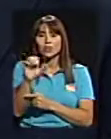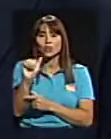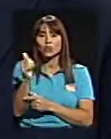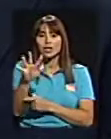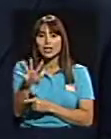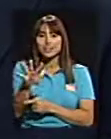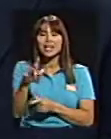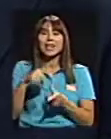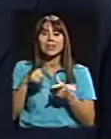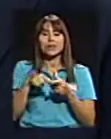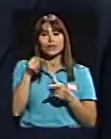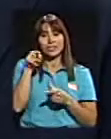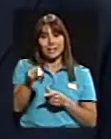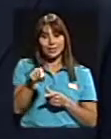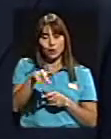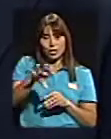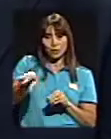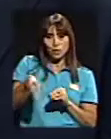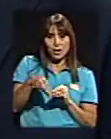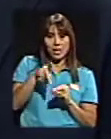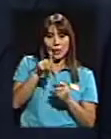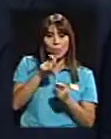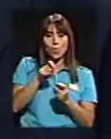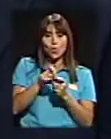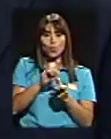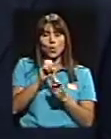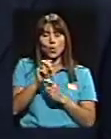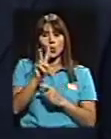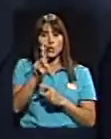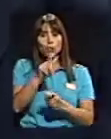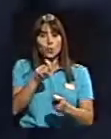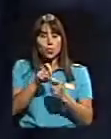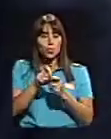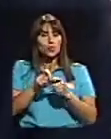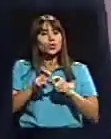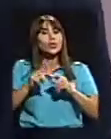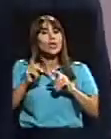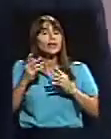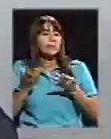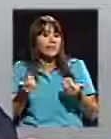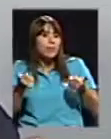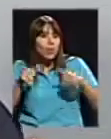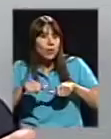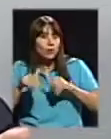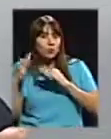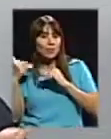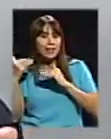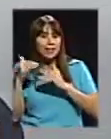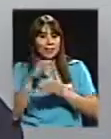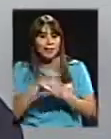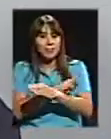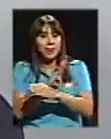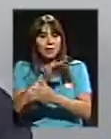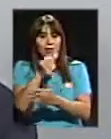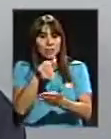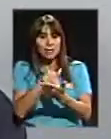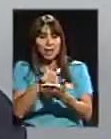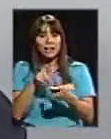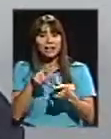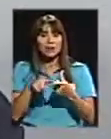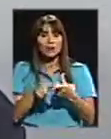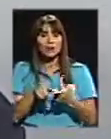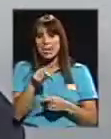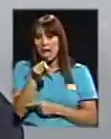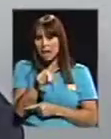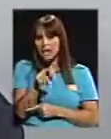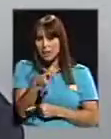puntos de acuerdo a las expectativas de que registra el Banco Central, ¿verdad? De manera que ahí estamos ya entre nuevamente